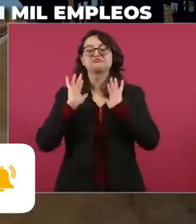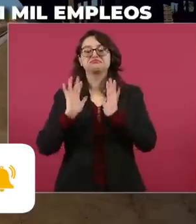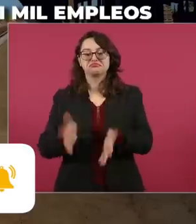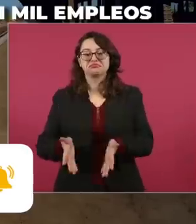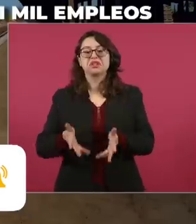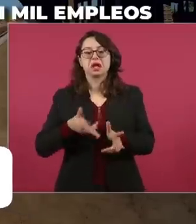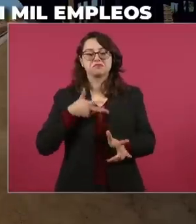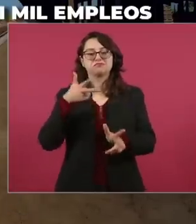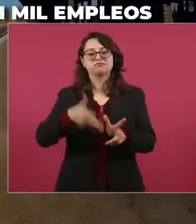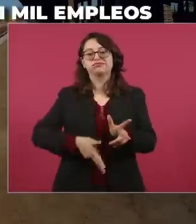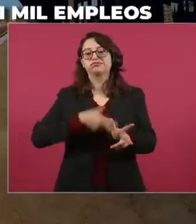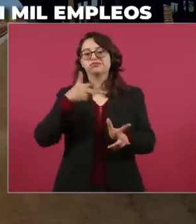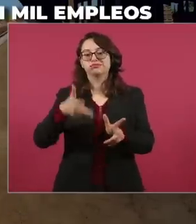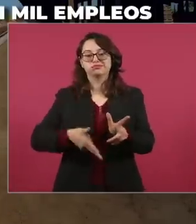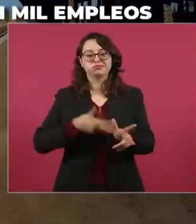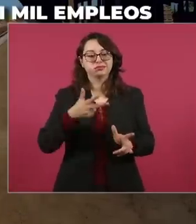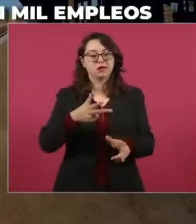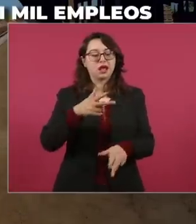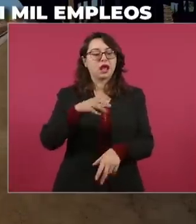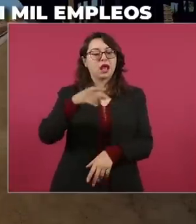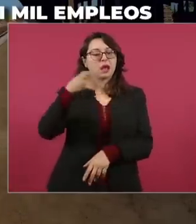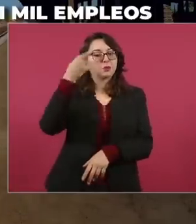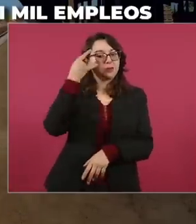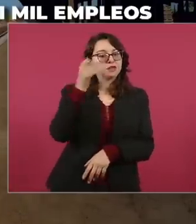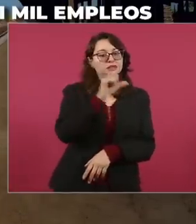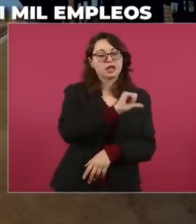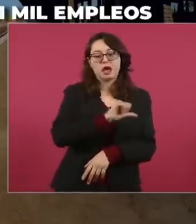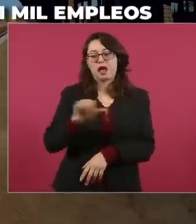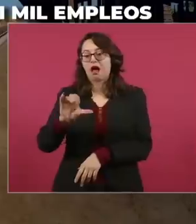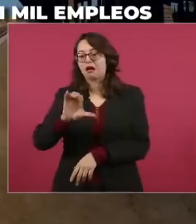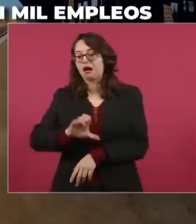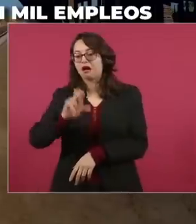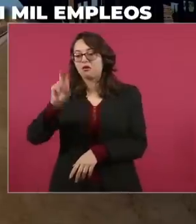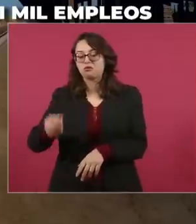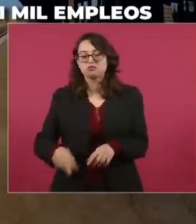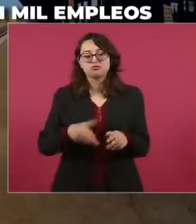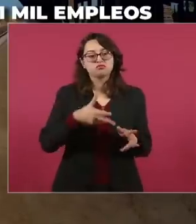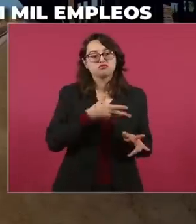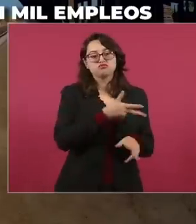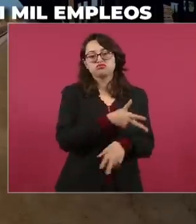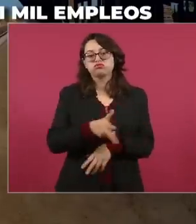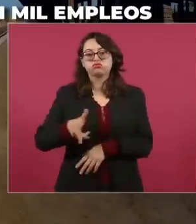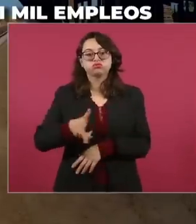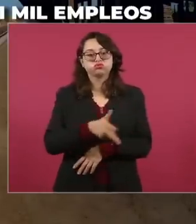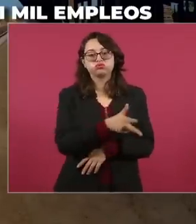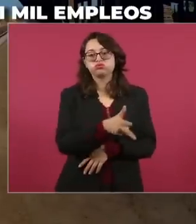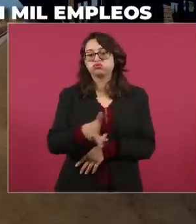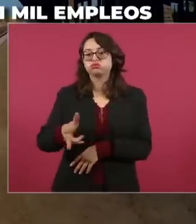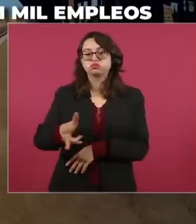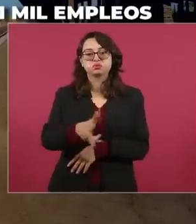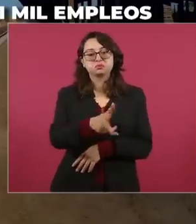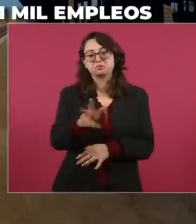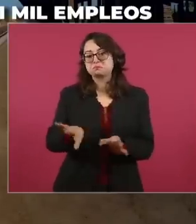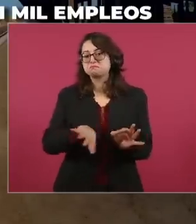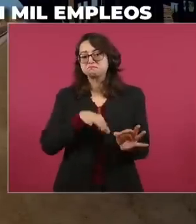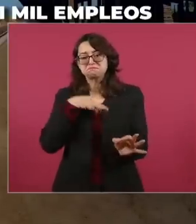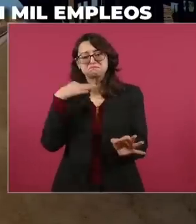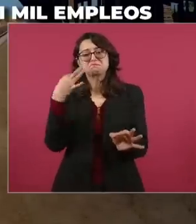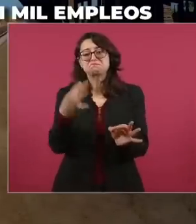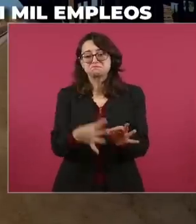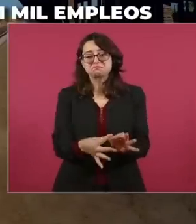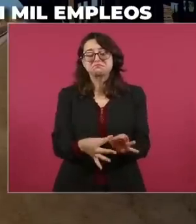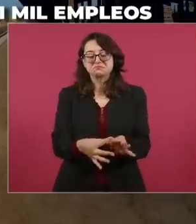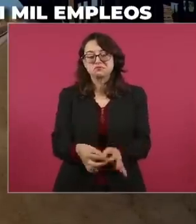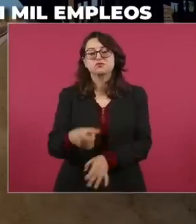vía de Campeche a Cancún. Esto demuestra que en la cuarta transformación los